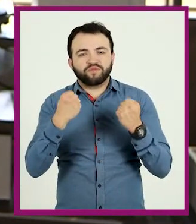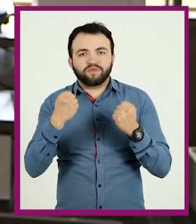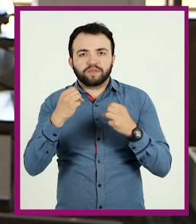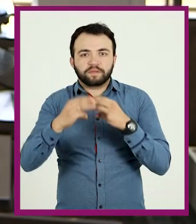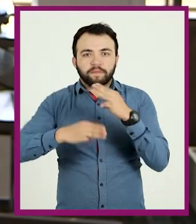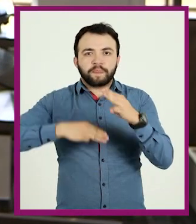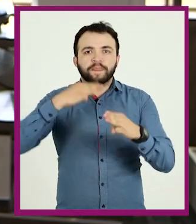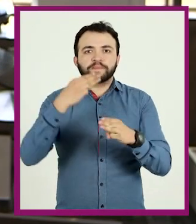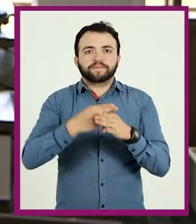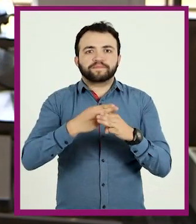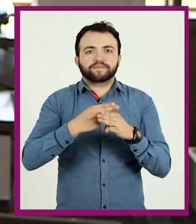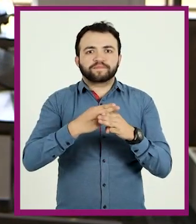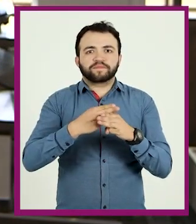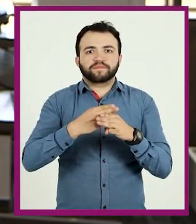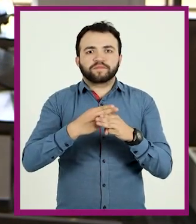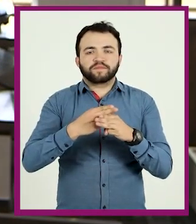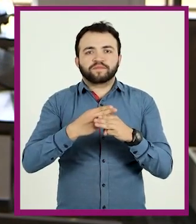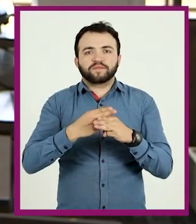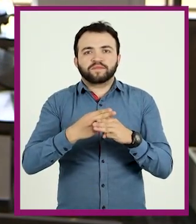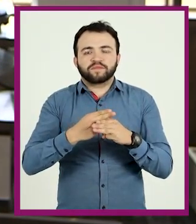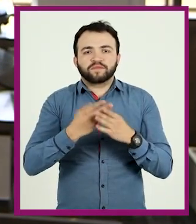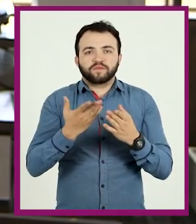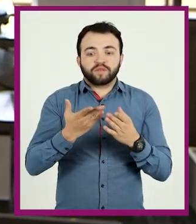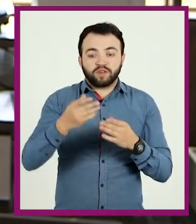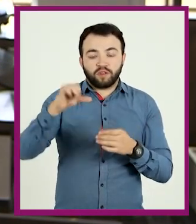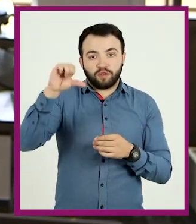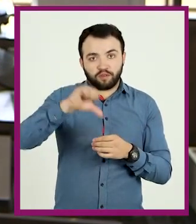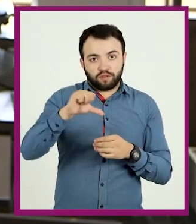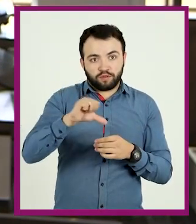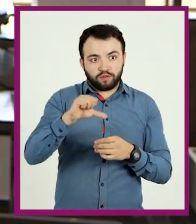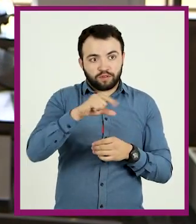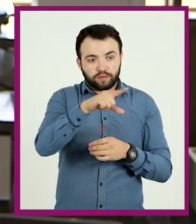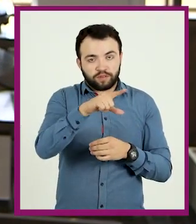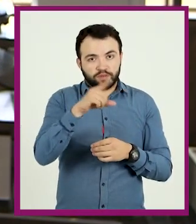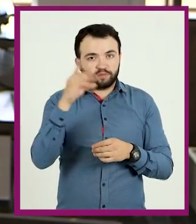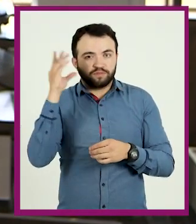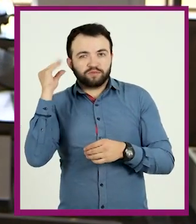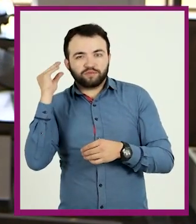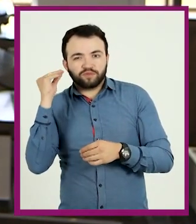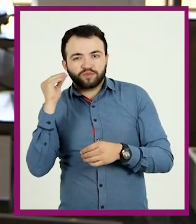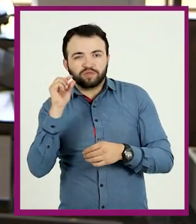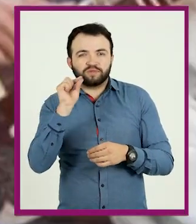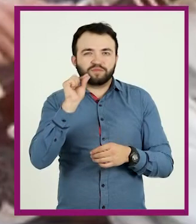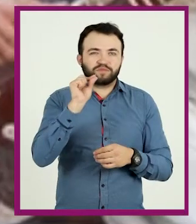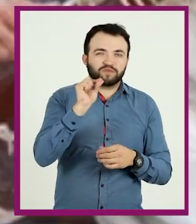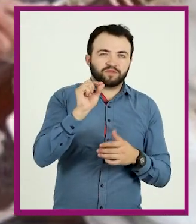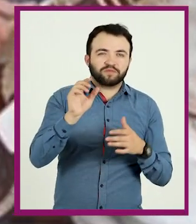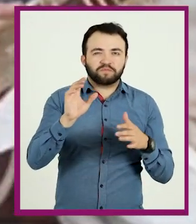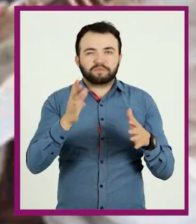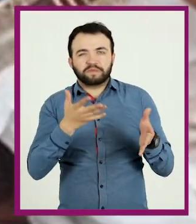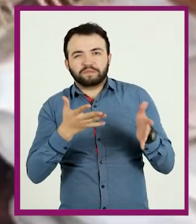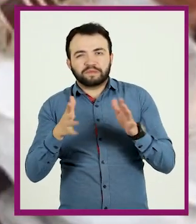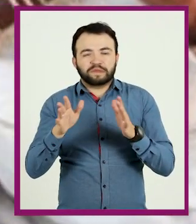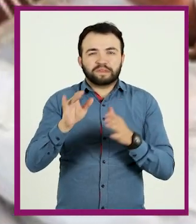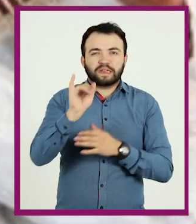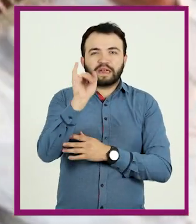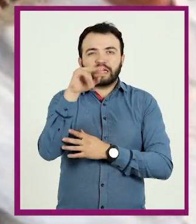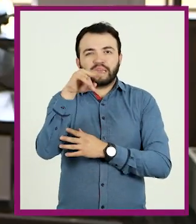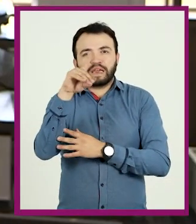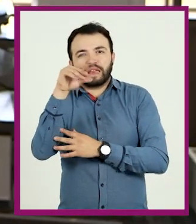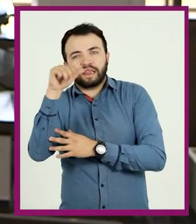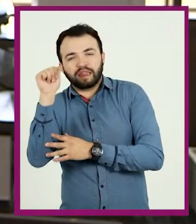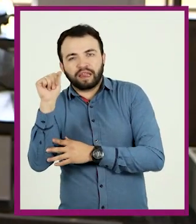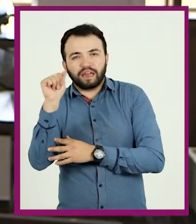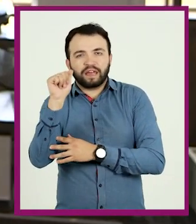resto del mundo. Entonces, digamos, en la actualidad esta música es modal, un poco parecida a la música de la India y parte de lo que